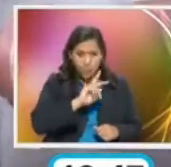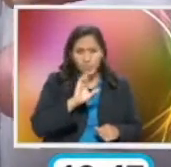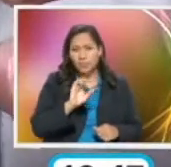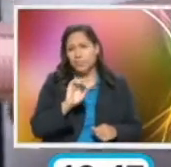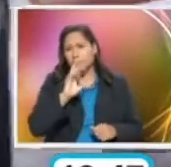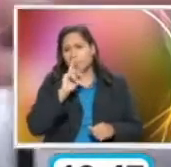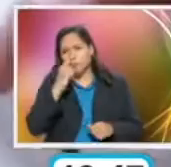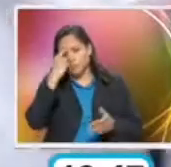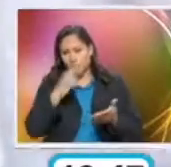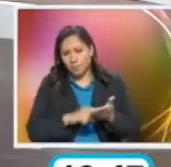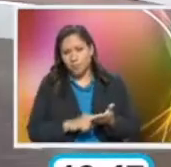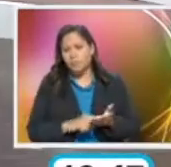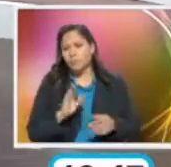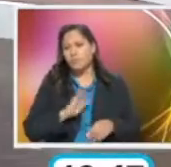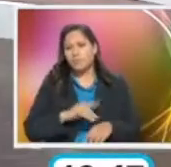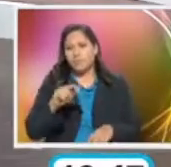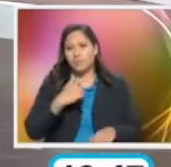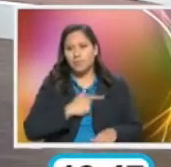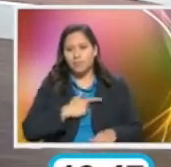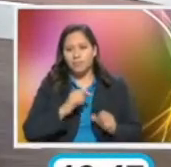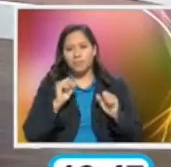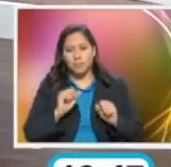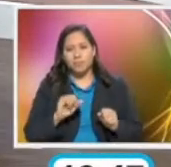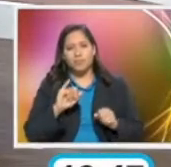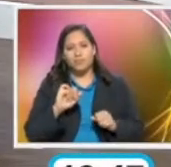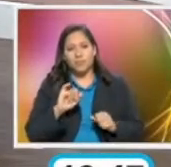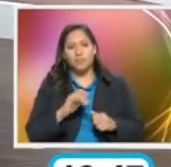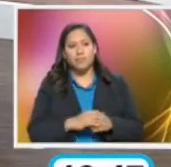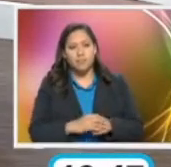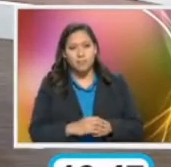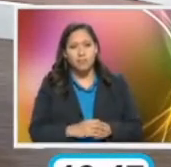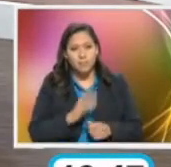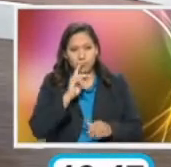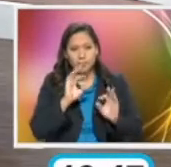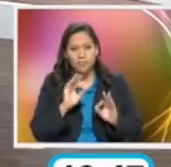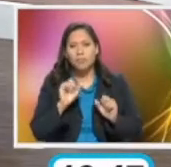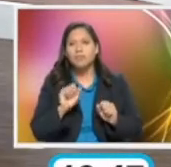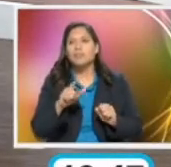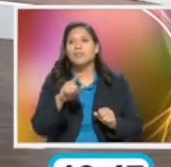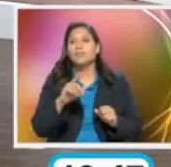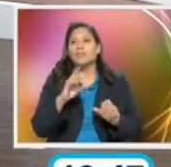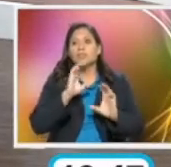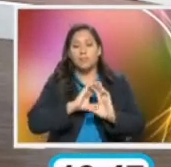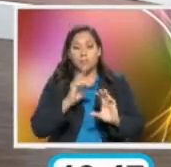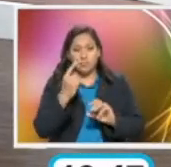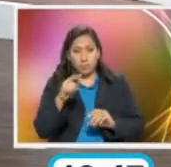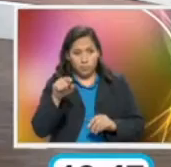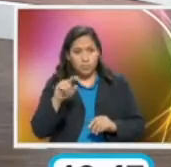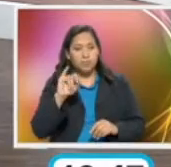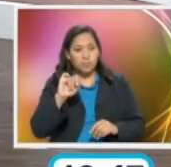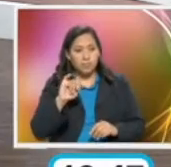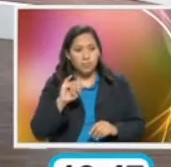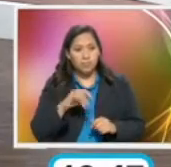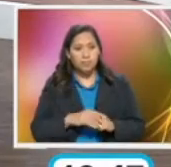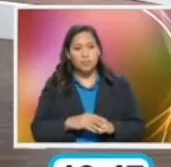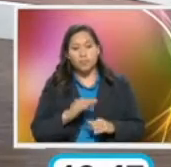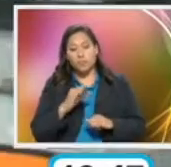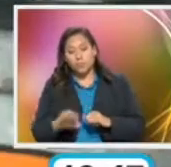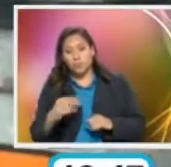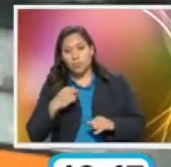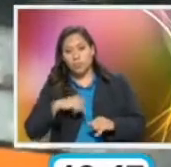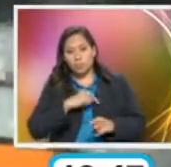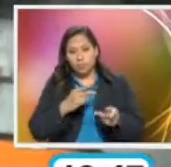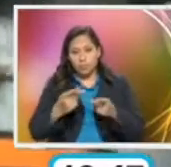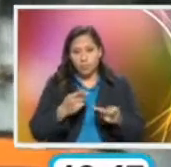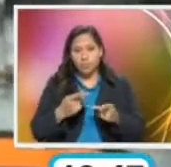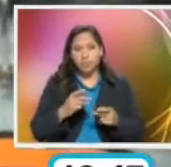son las mejores. Si son las que a ustedes más les gustan, estoy seguro que en Sí. efecto serán las mejores. Y nos van a cantar una de estas que vienen aquí en el Claro, disco. que es una de las últimas que hicimos que va a ir